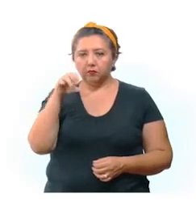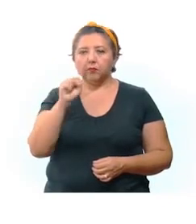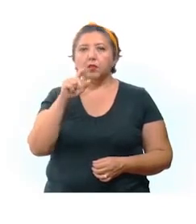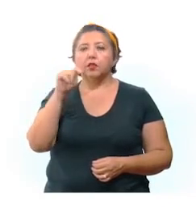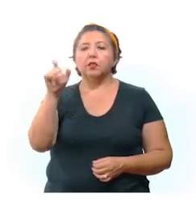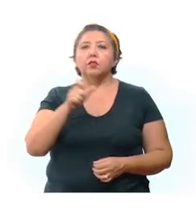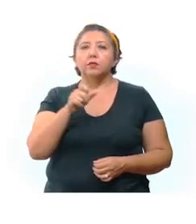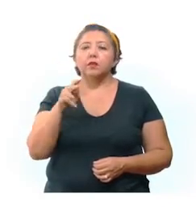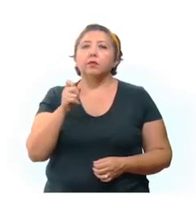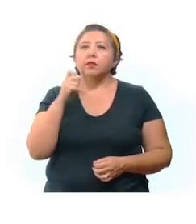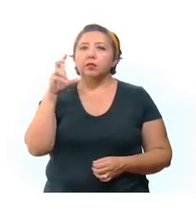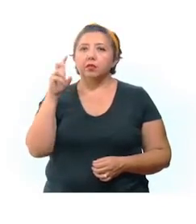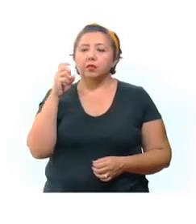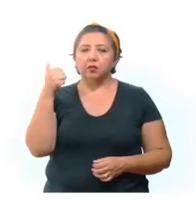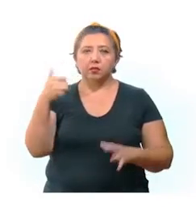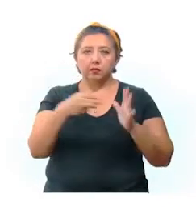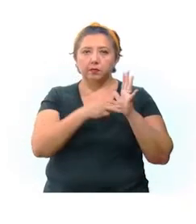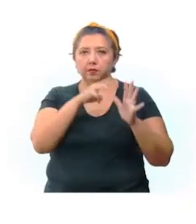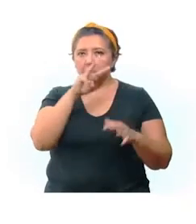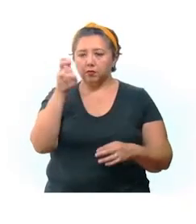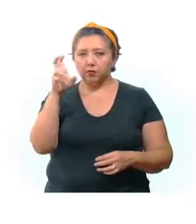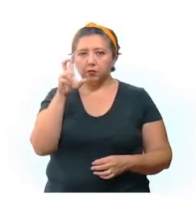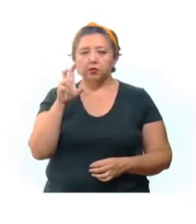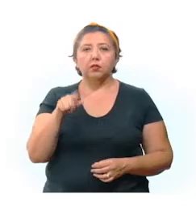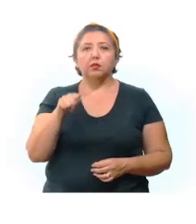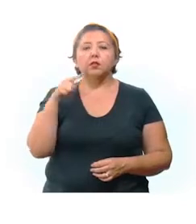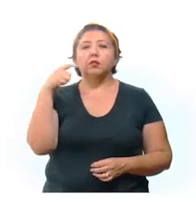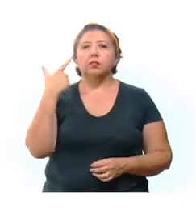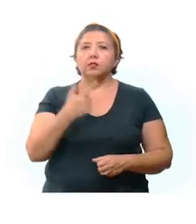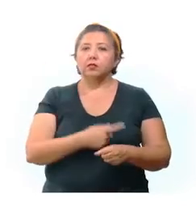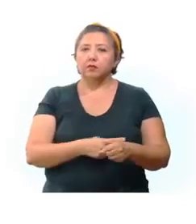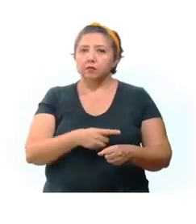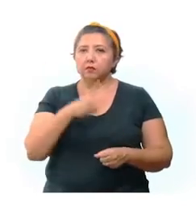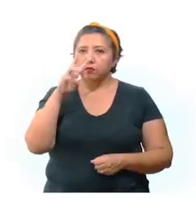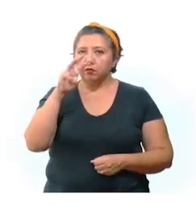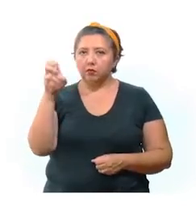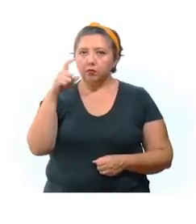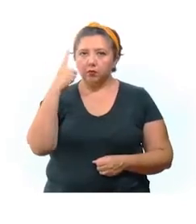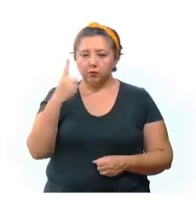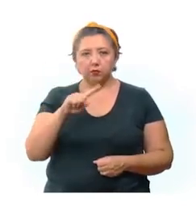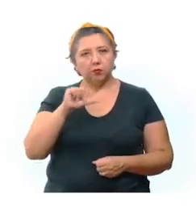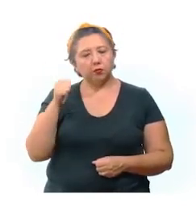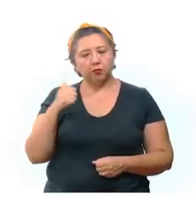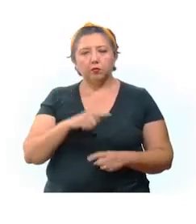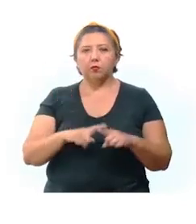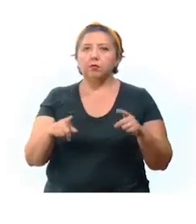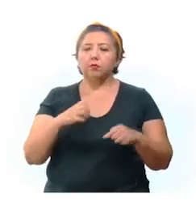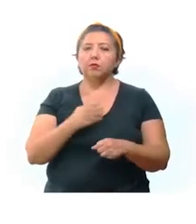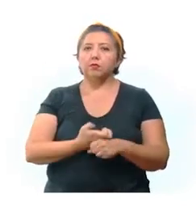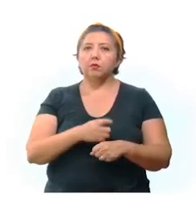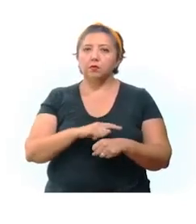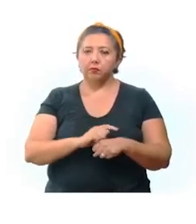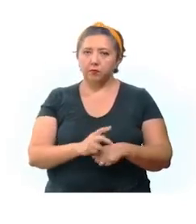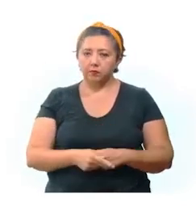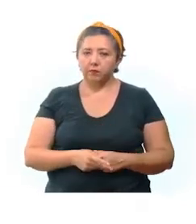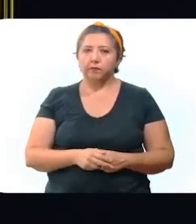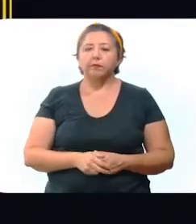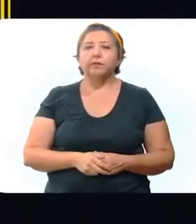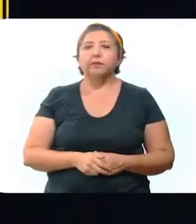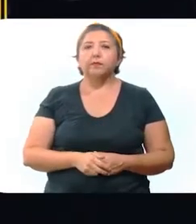Tixpehual. De los 36.377 casos positivos, 301 son de otro país u otro estado.